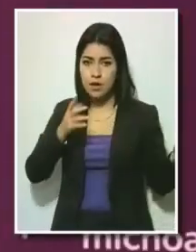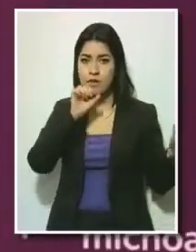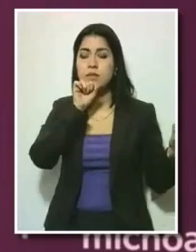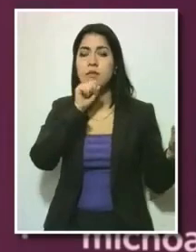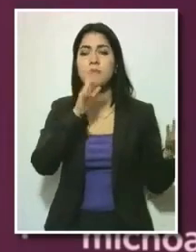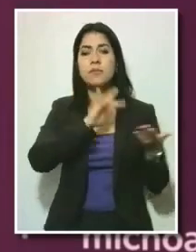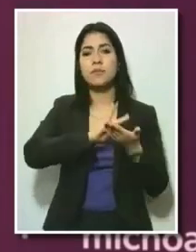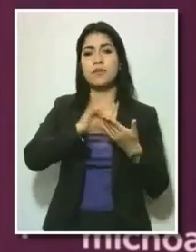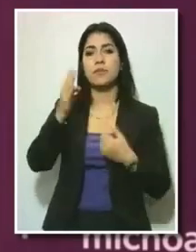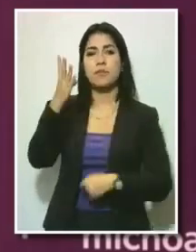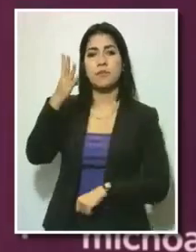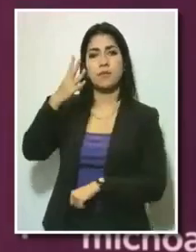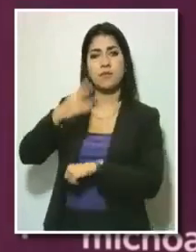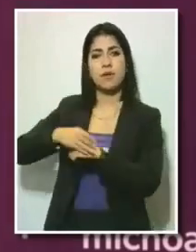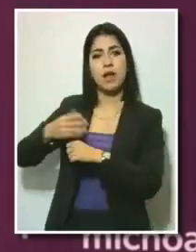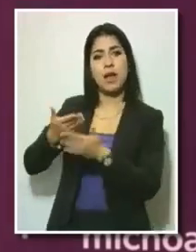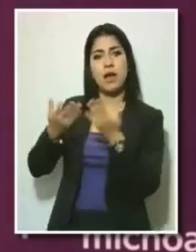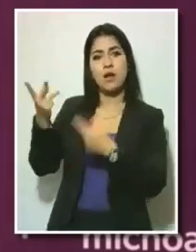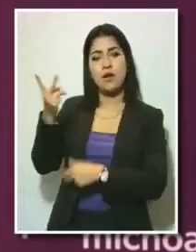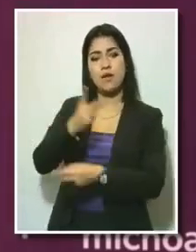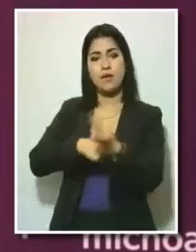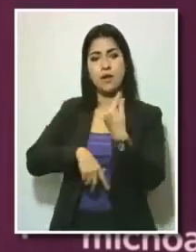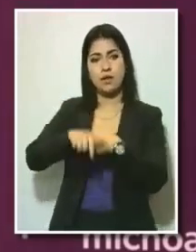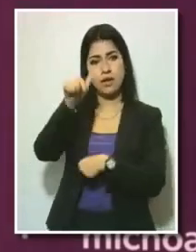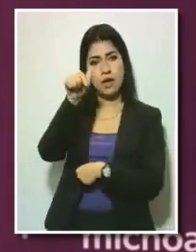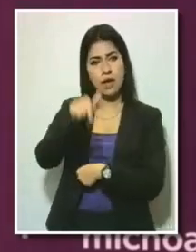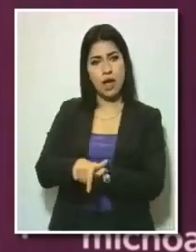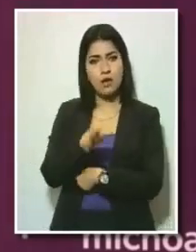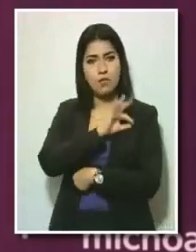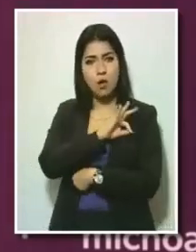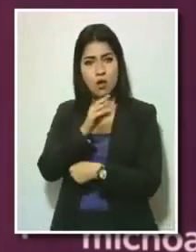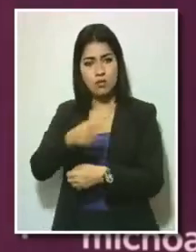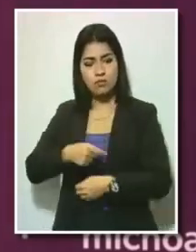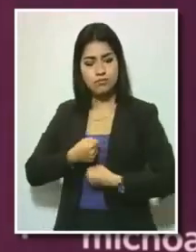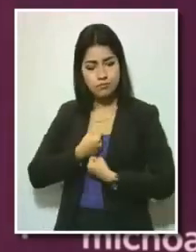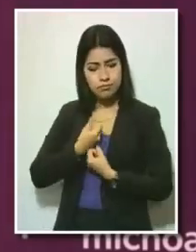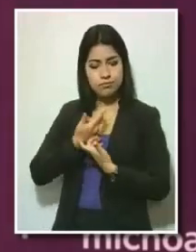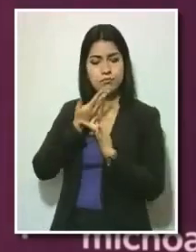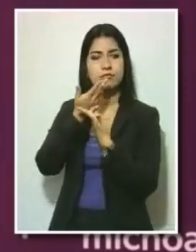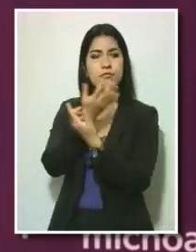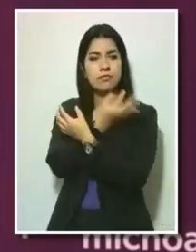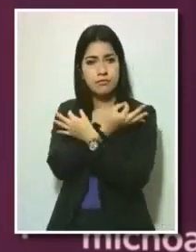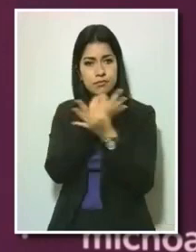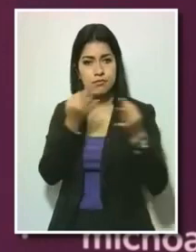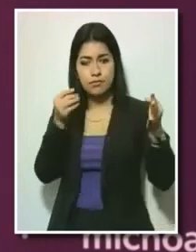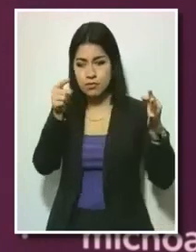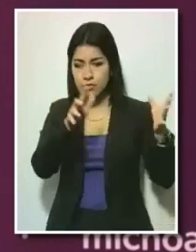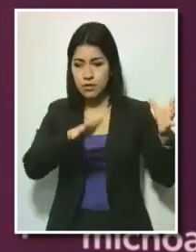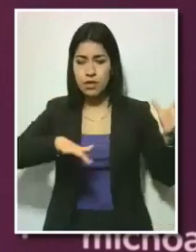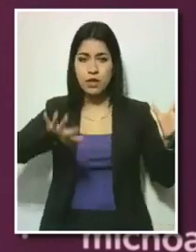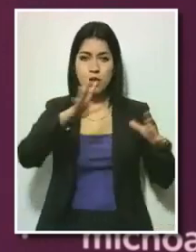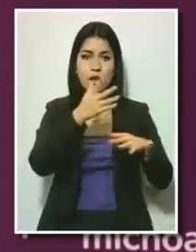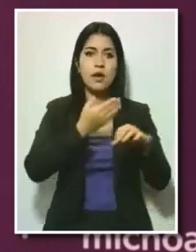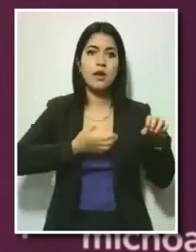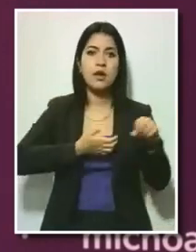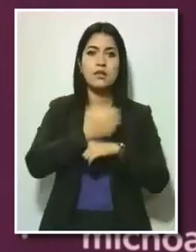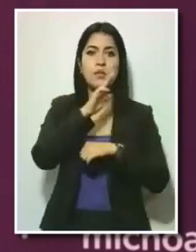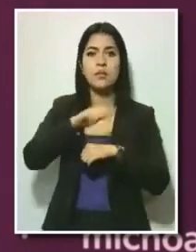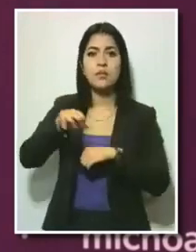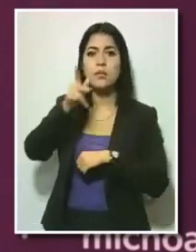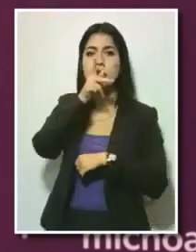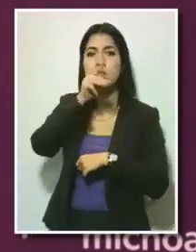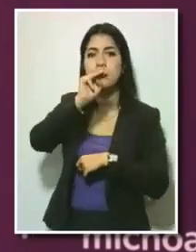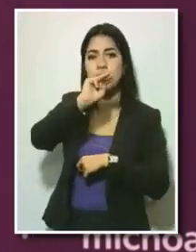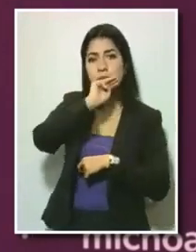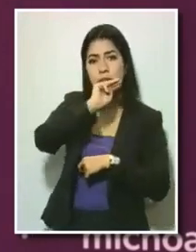permitirnos hoy dirigirnos a nuestro estado, a los ciudadanos de nuestro estado, a los padres de familia y a